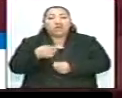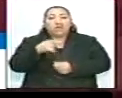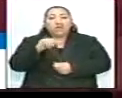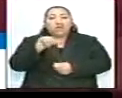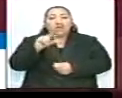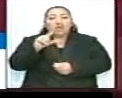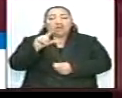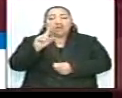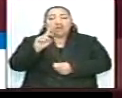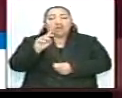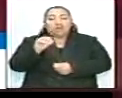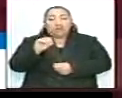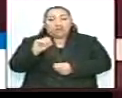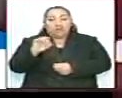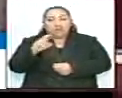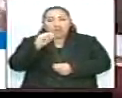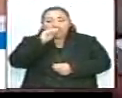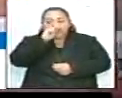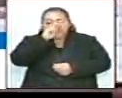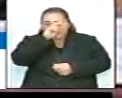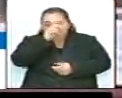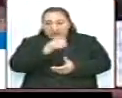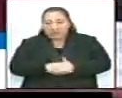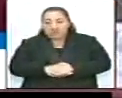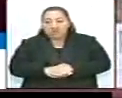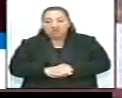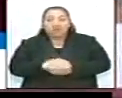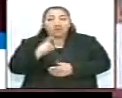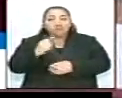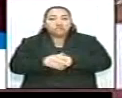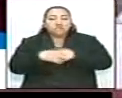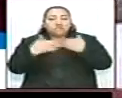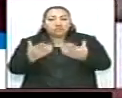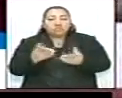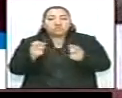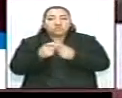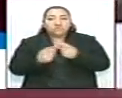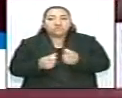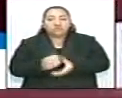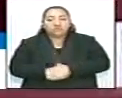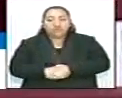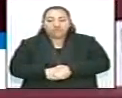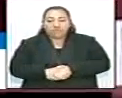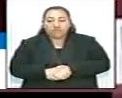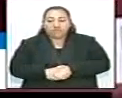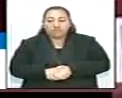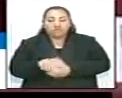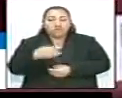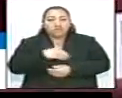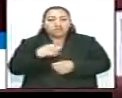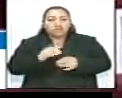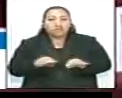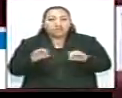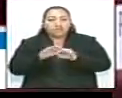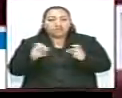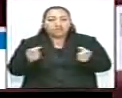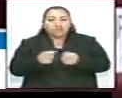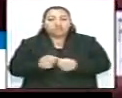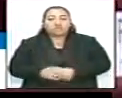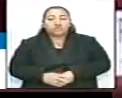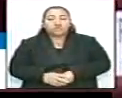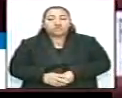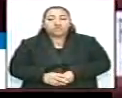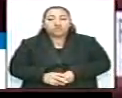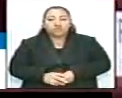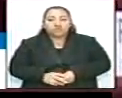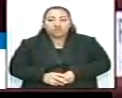Román Valdivia. Gracias, presidente. Saludar a los colegas congresistas integrantes de esta importante comisión. En primer